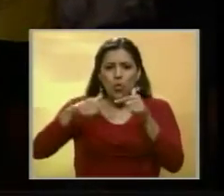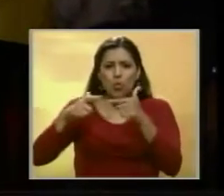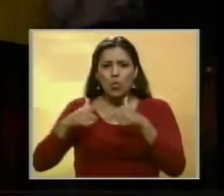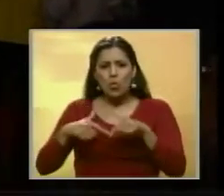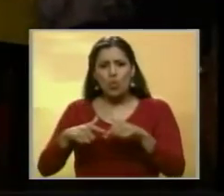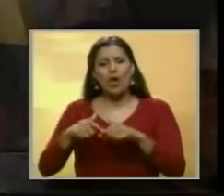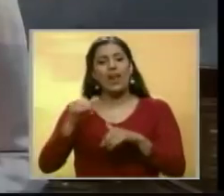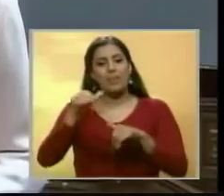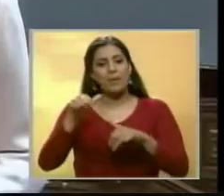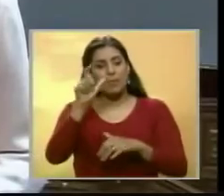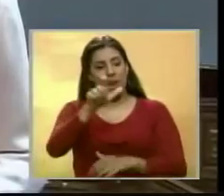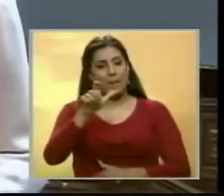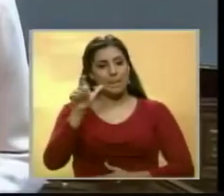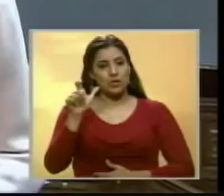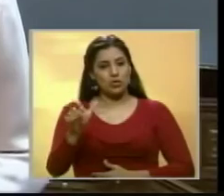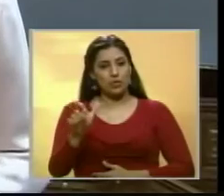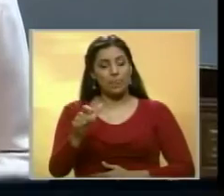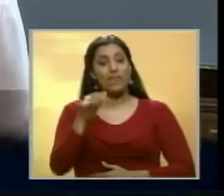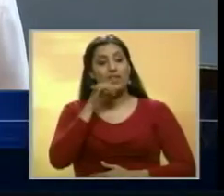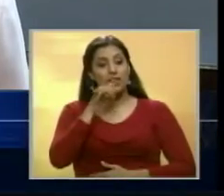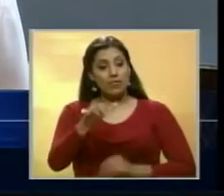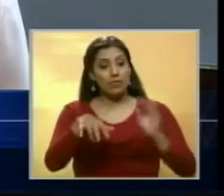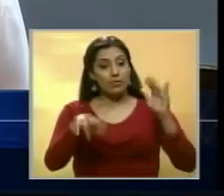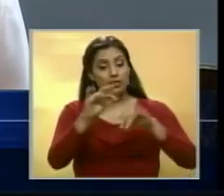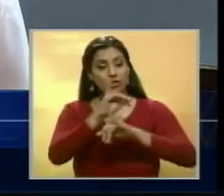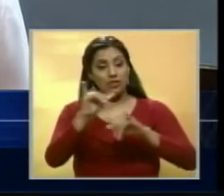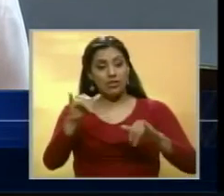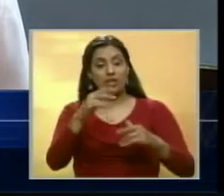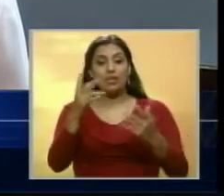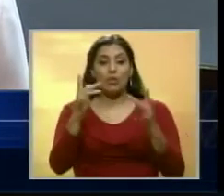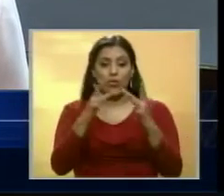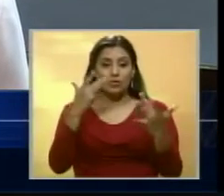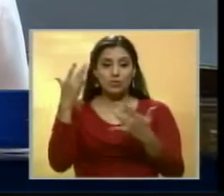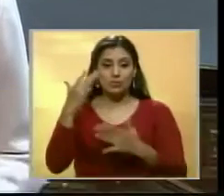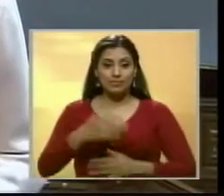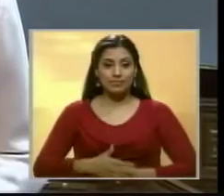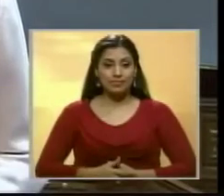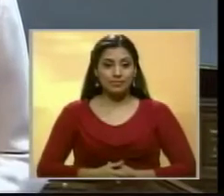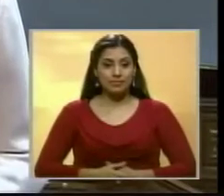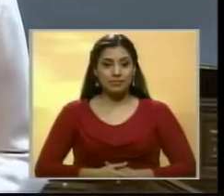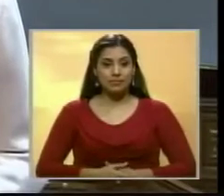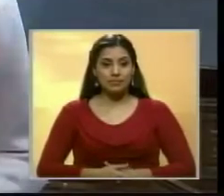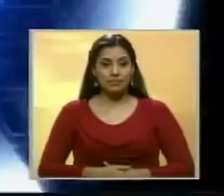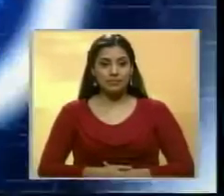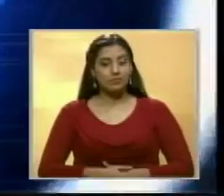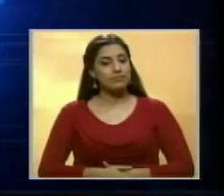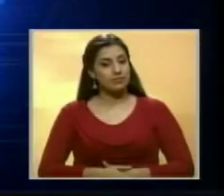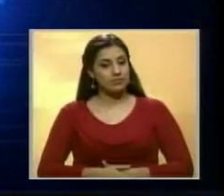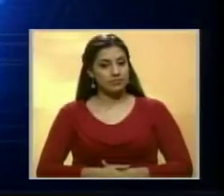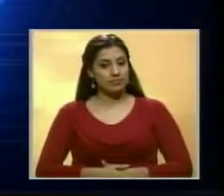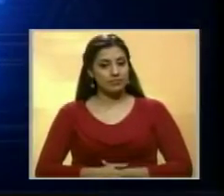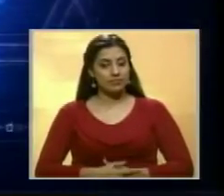sectores de esta sociedad. Con esta información retornamos con ustedes a los estudios.